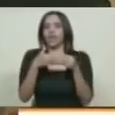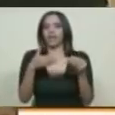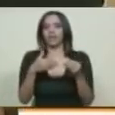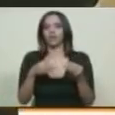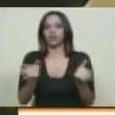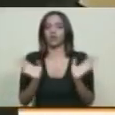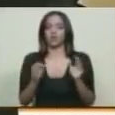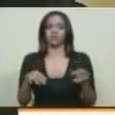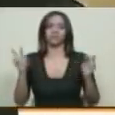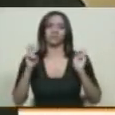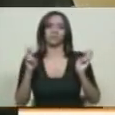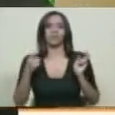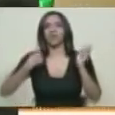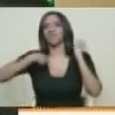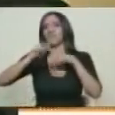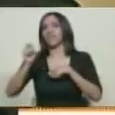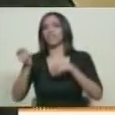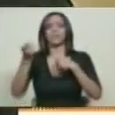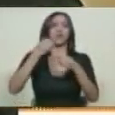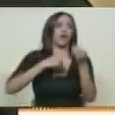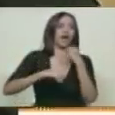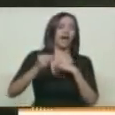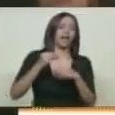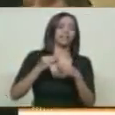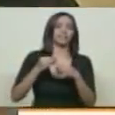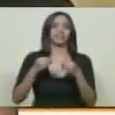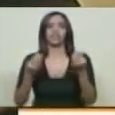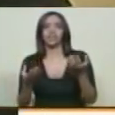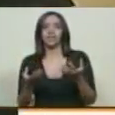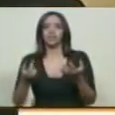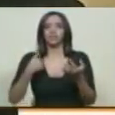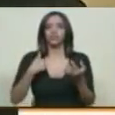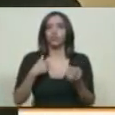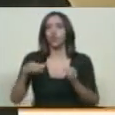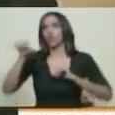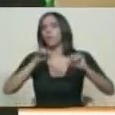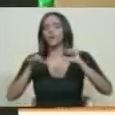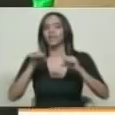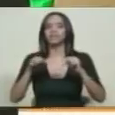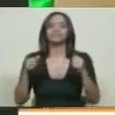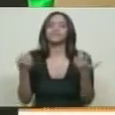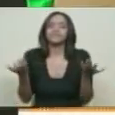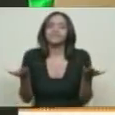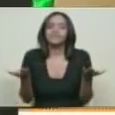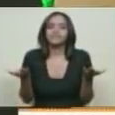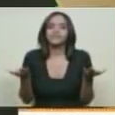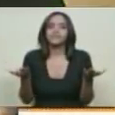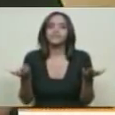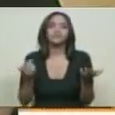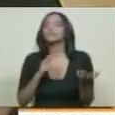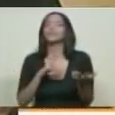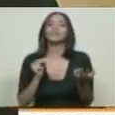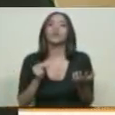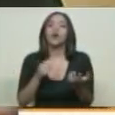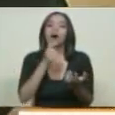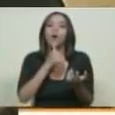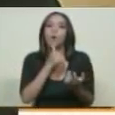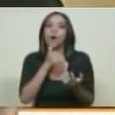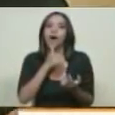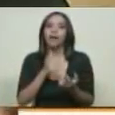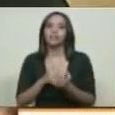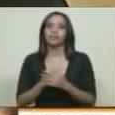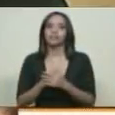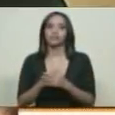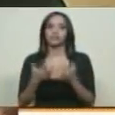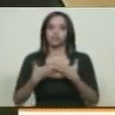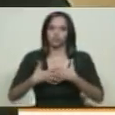excusa de que me lo venden, me lo hacen, me suben tal componente. O sea, no aguantan un ese económico. Y soy empresario, eso es